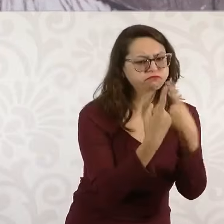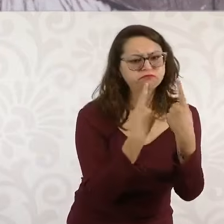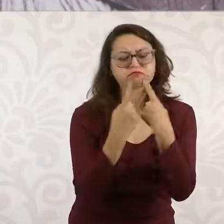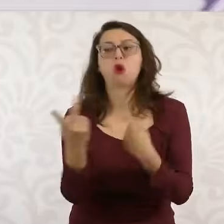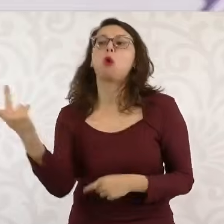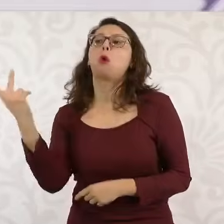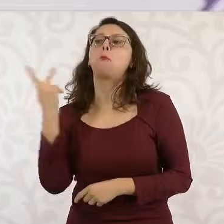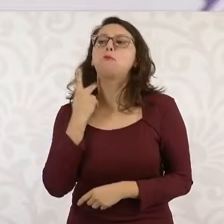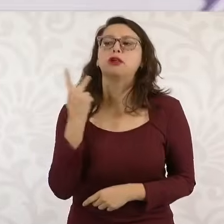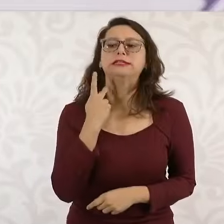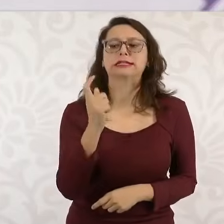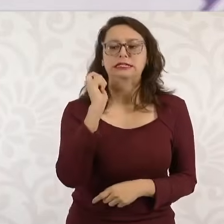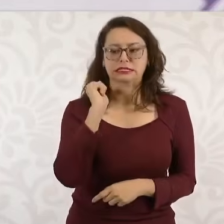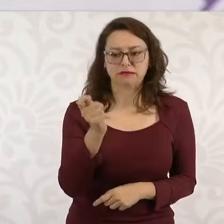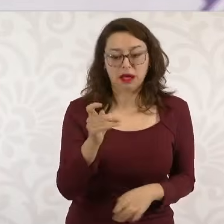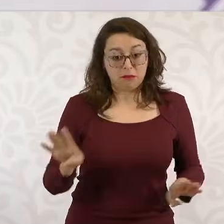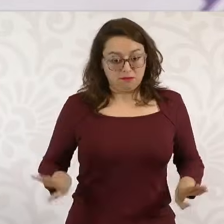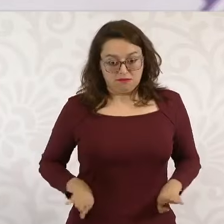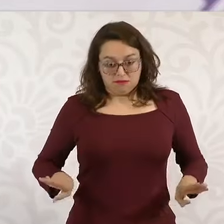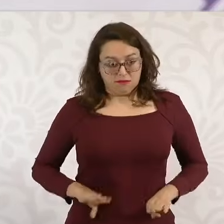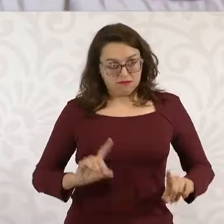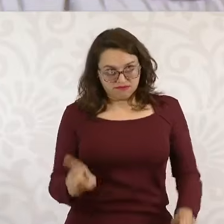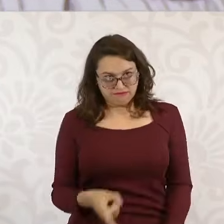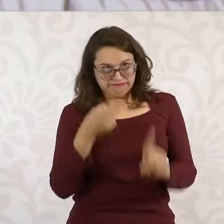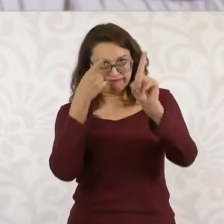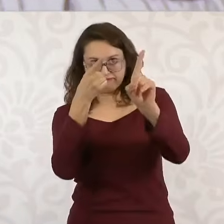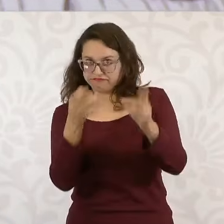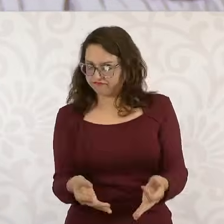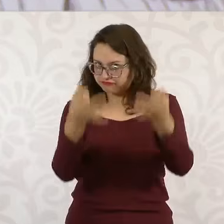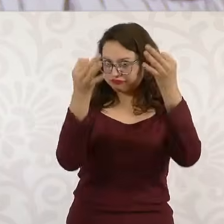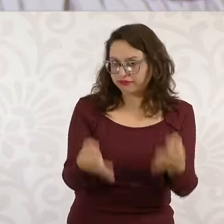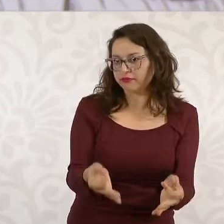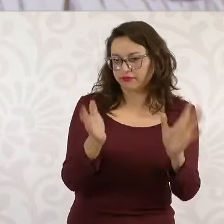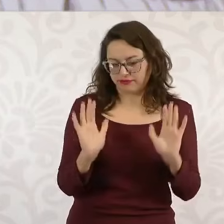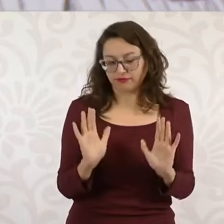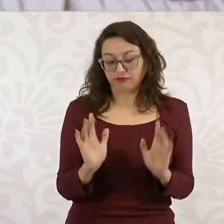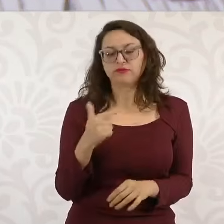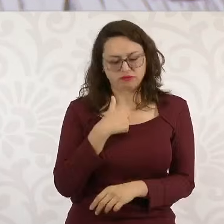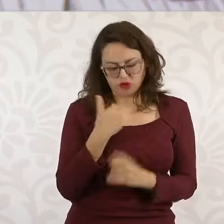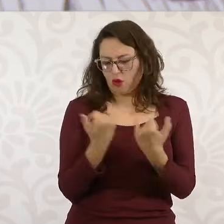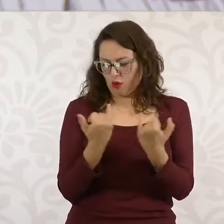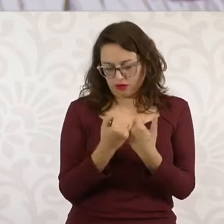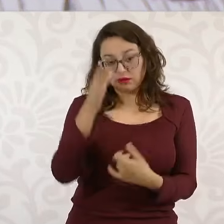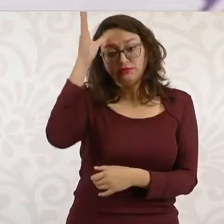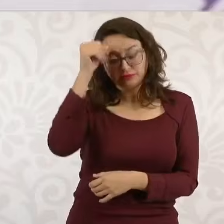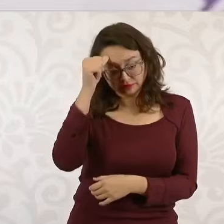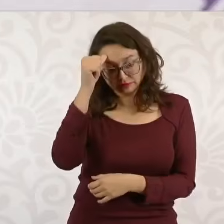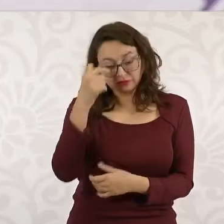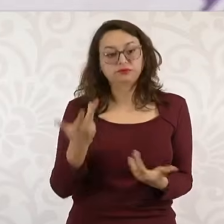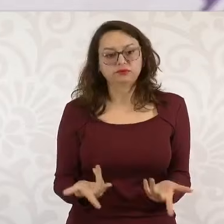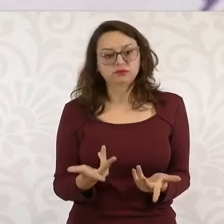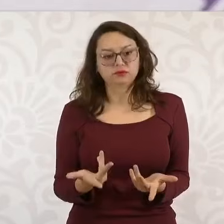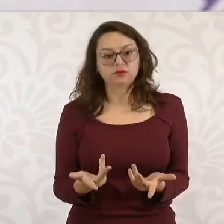es principios y eficacia. Y yo estoy de acuerdo con eso. Hay principios y también hay cosas